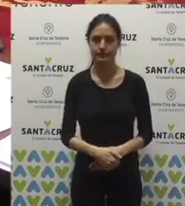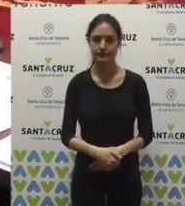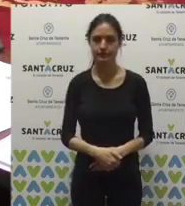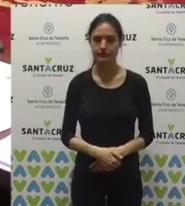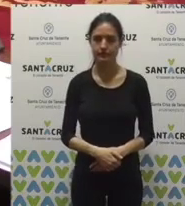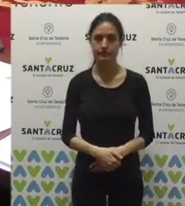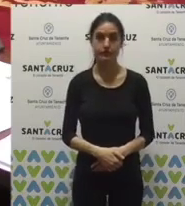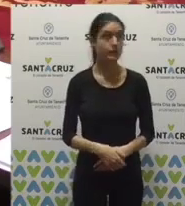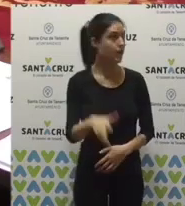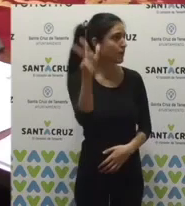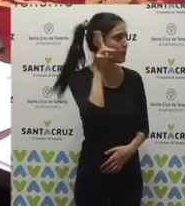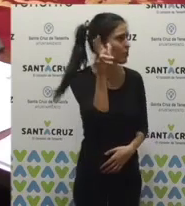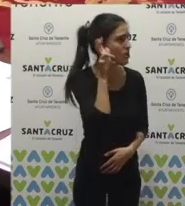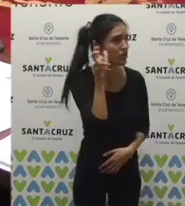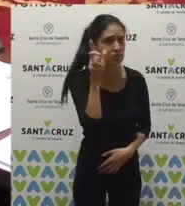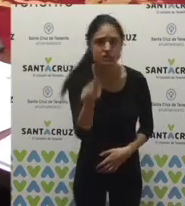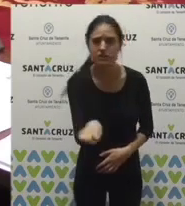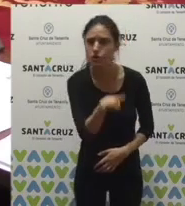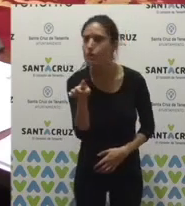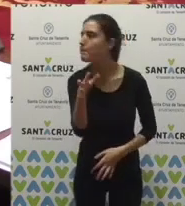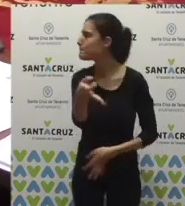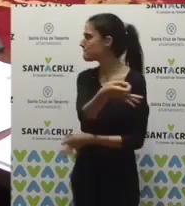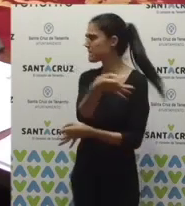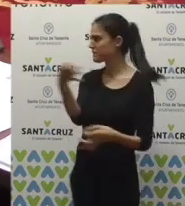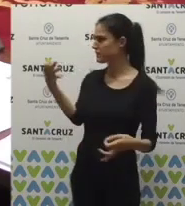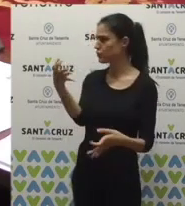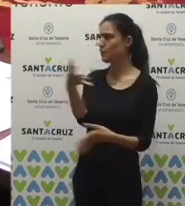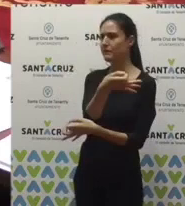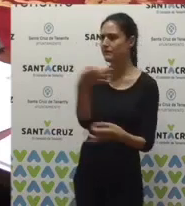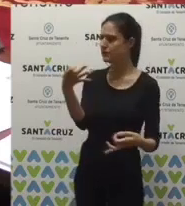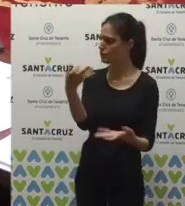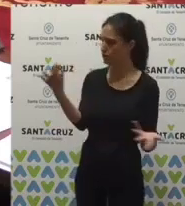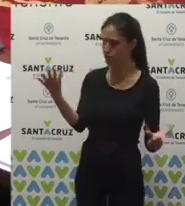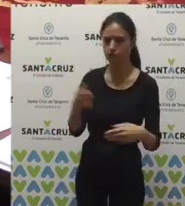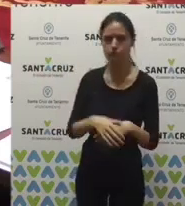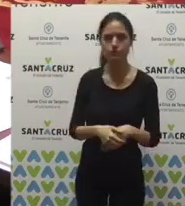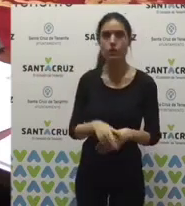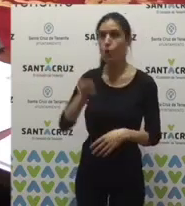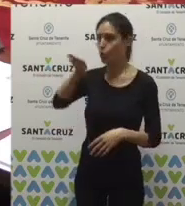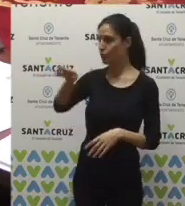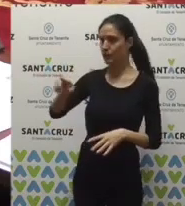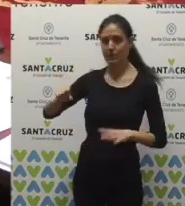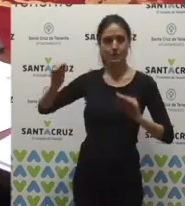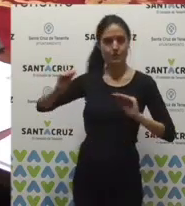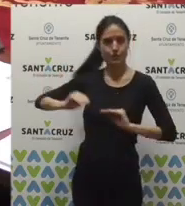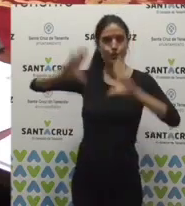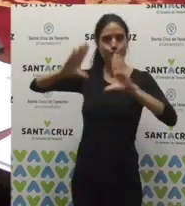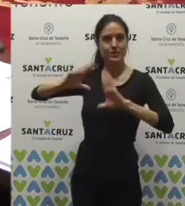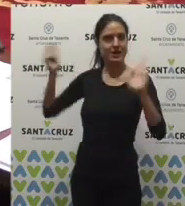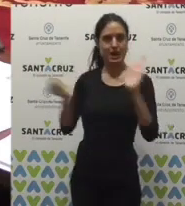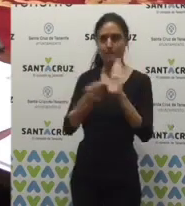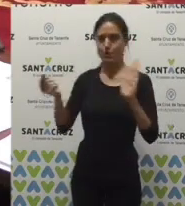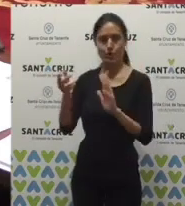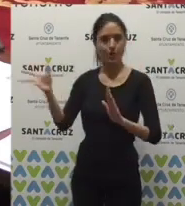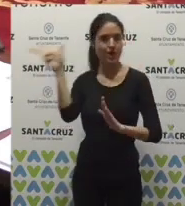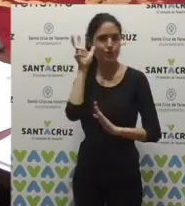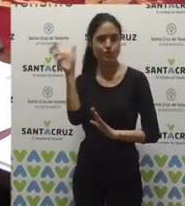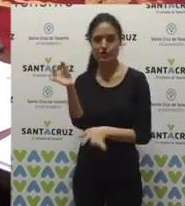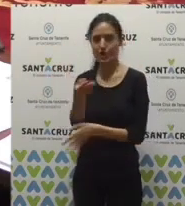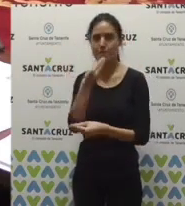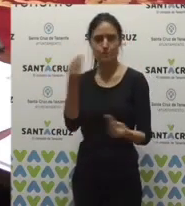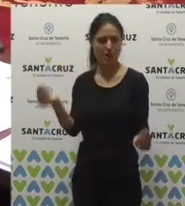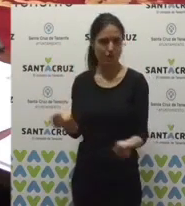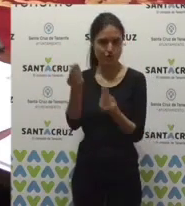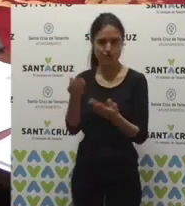oye perfectamente doña alicia usted es la que se ha conectado más rápido si le escucho mejor no le